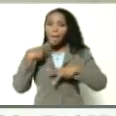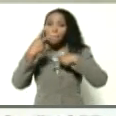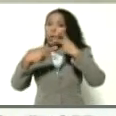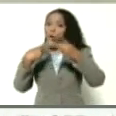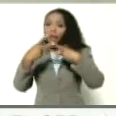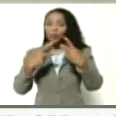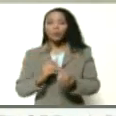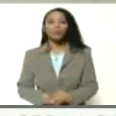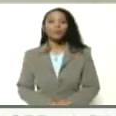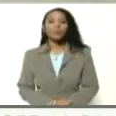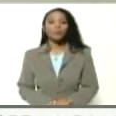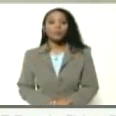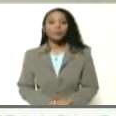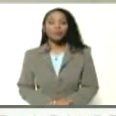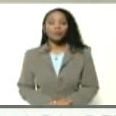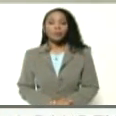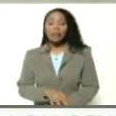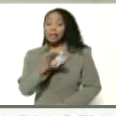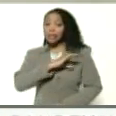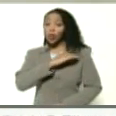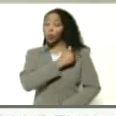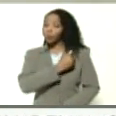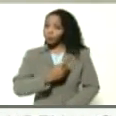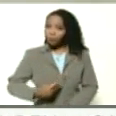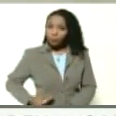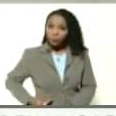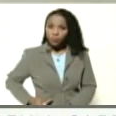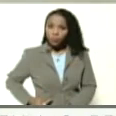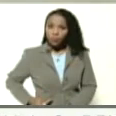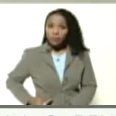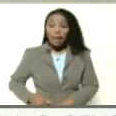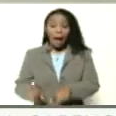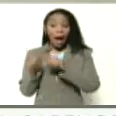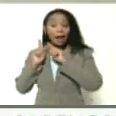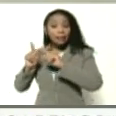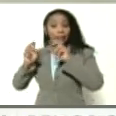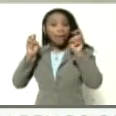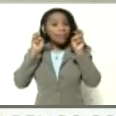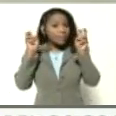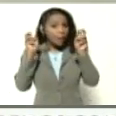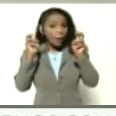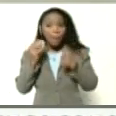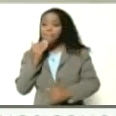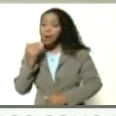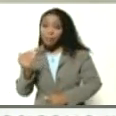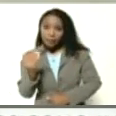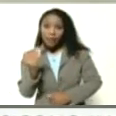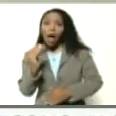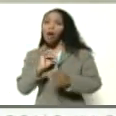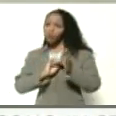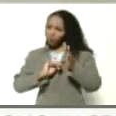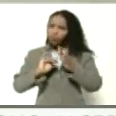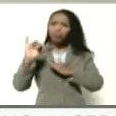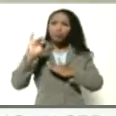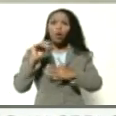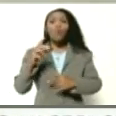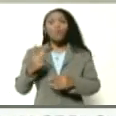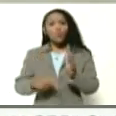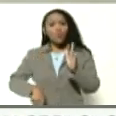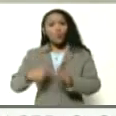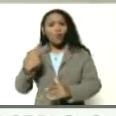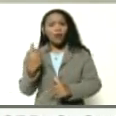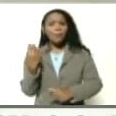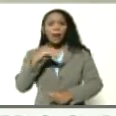políticos. Señor presidente, en este contexto, permítanos elevar una vez más